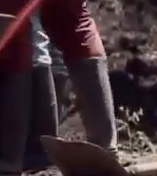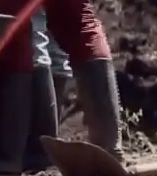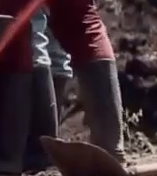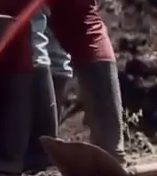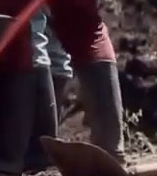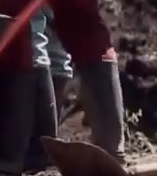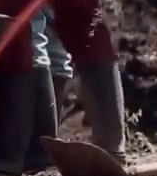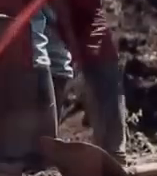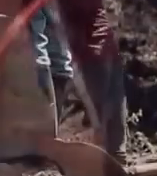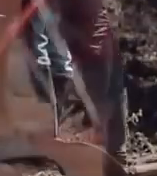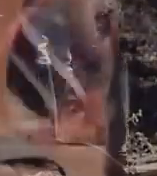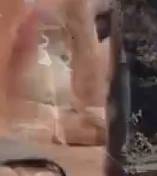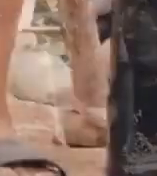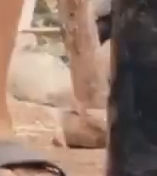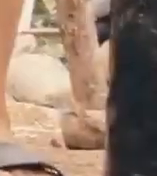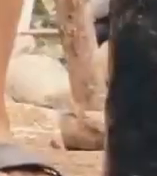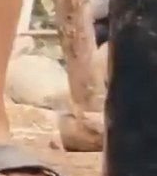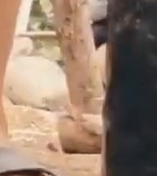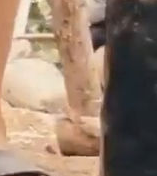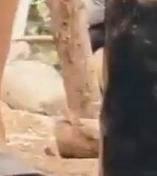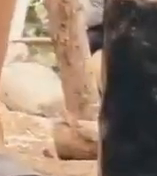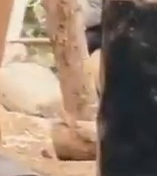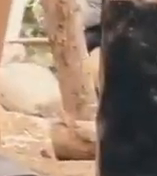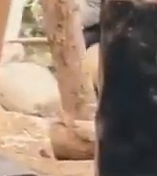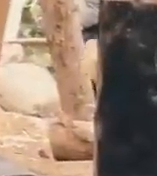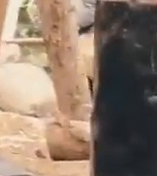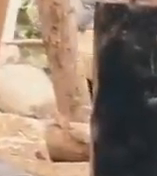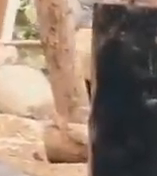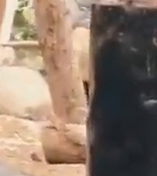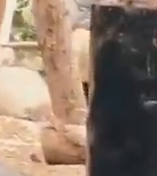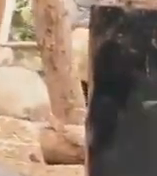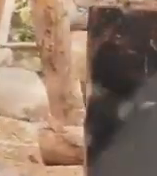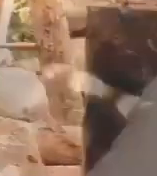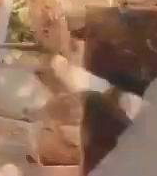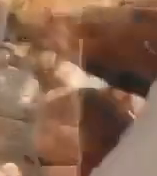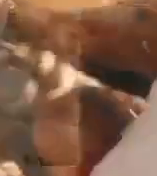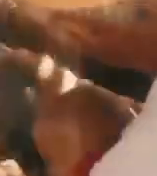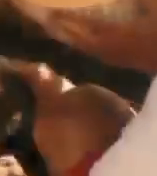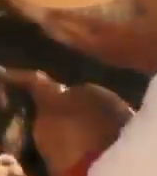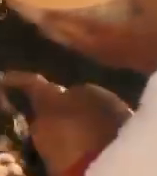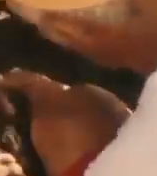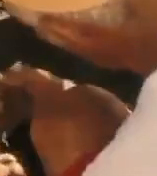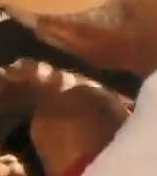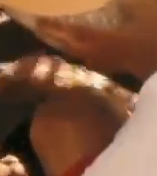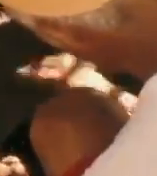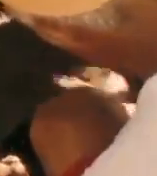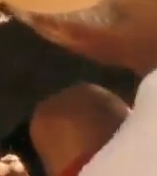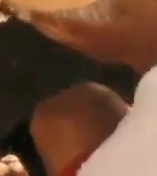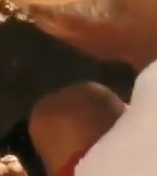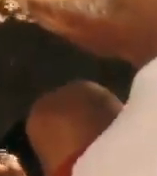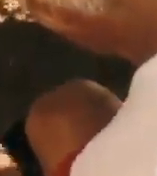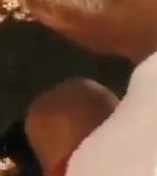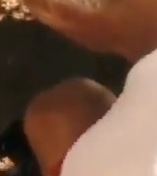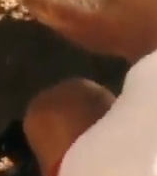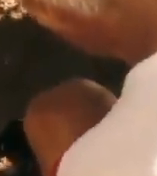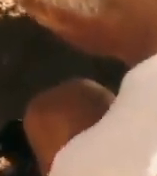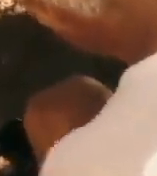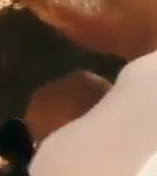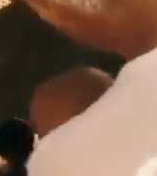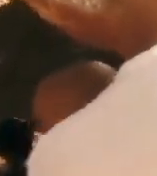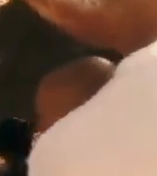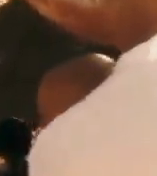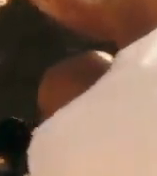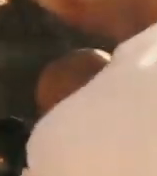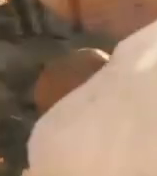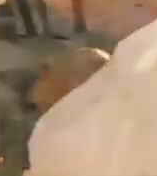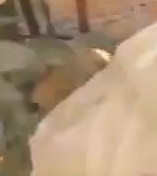los lazos comunitarios. Sembrando Vida impulsa la autonomía de la gente, generando empleos y fomentando el respeto al medio ambiente, al tiempo que